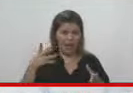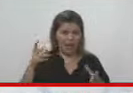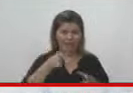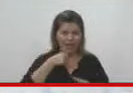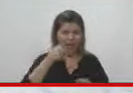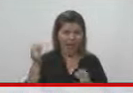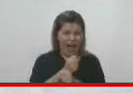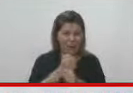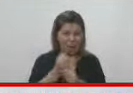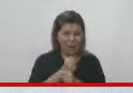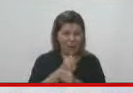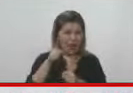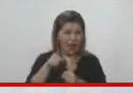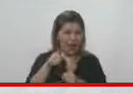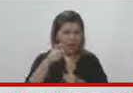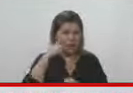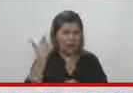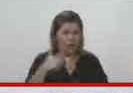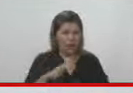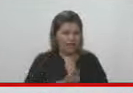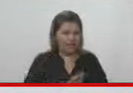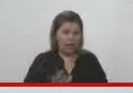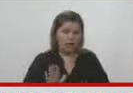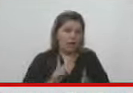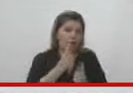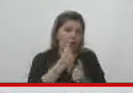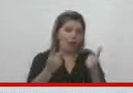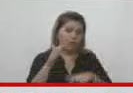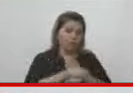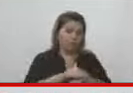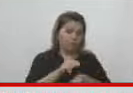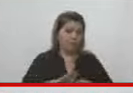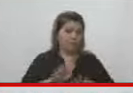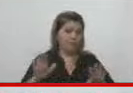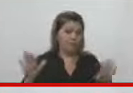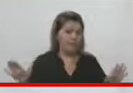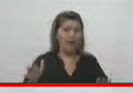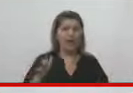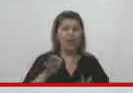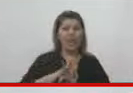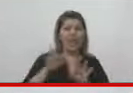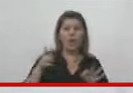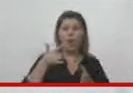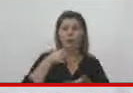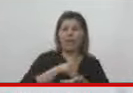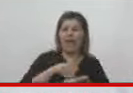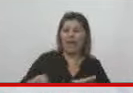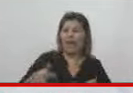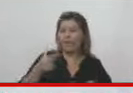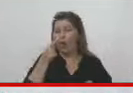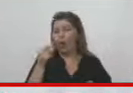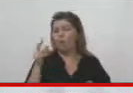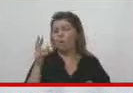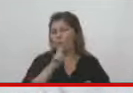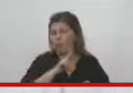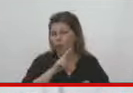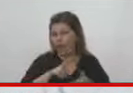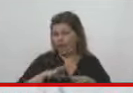aberración jurídica inconstitucional. Bueno, que cada uno se haga cargo, pero ningún senador ni senadora va a poder